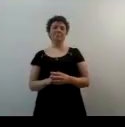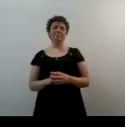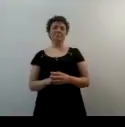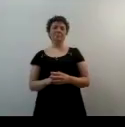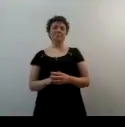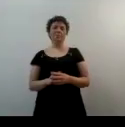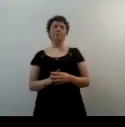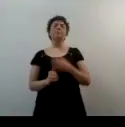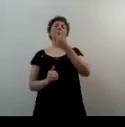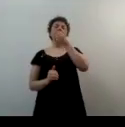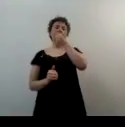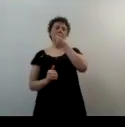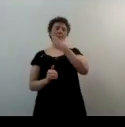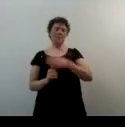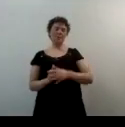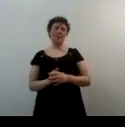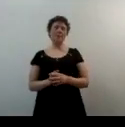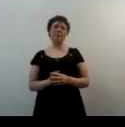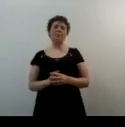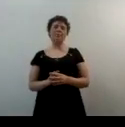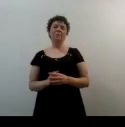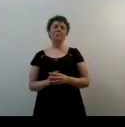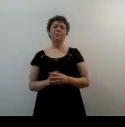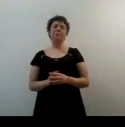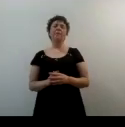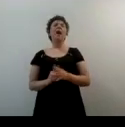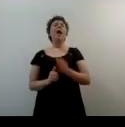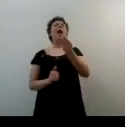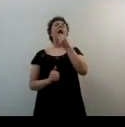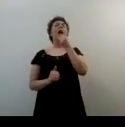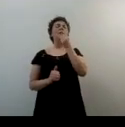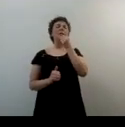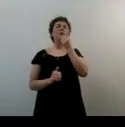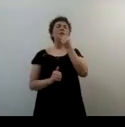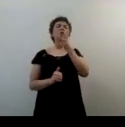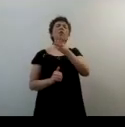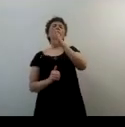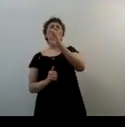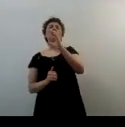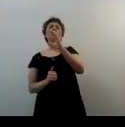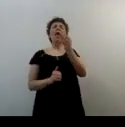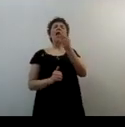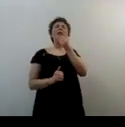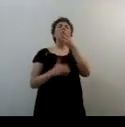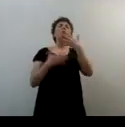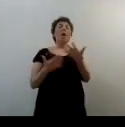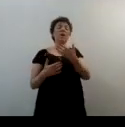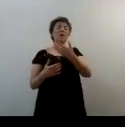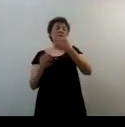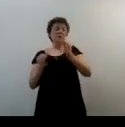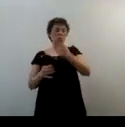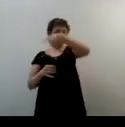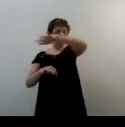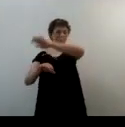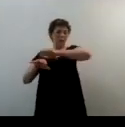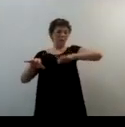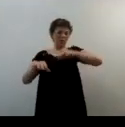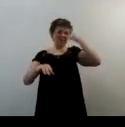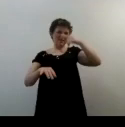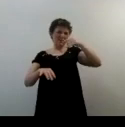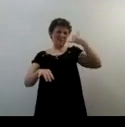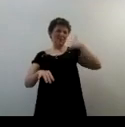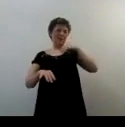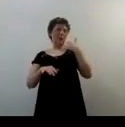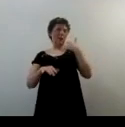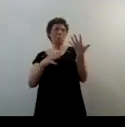Bien. ¿Qué alimentos contienen carbohidrato? Bueno, probablemente la mayoría de vosotros esto ya lo tengáis